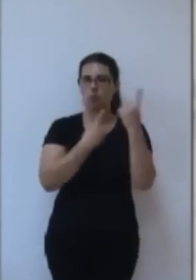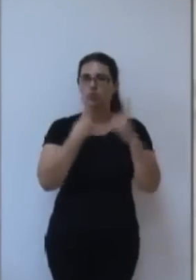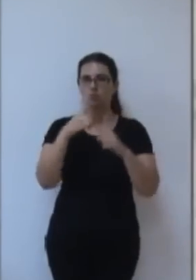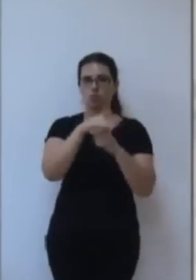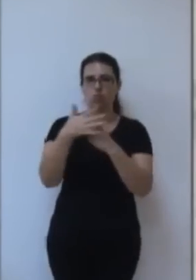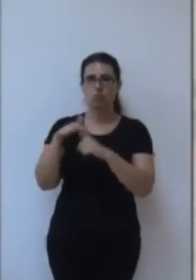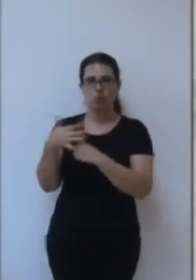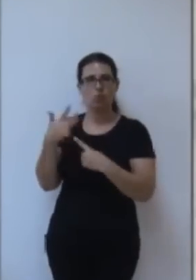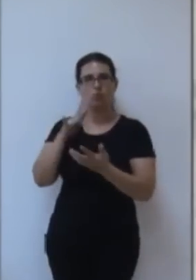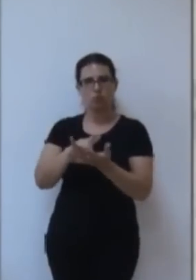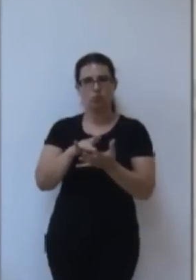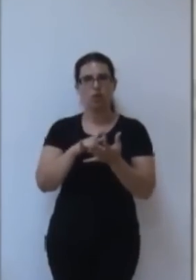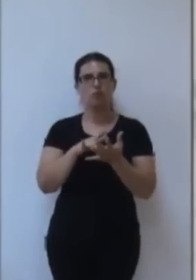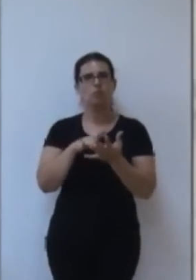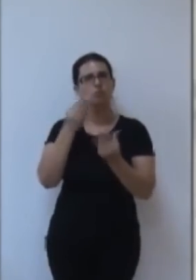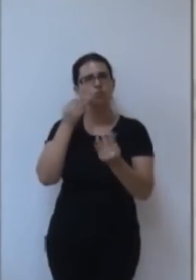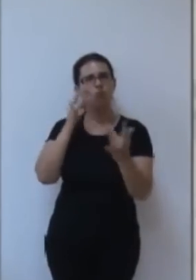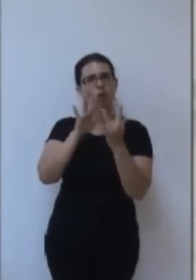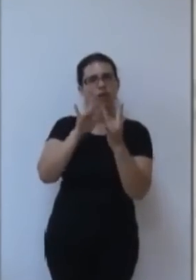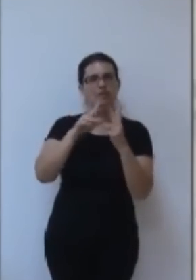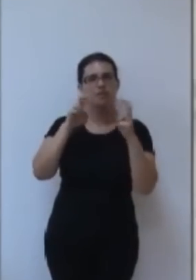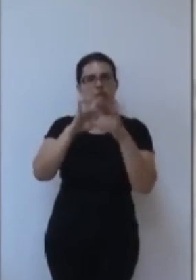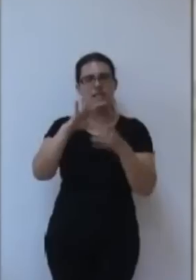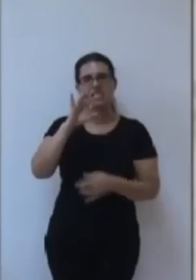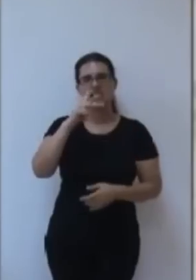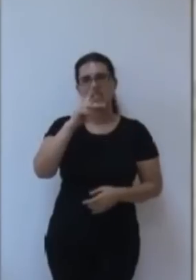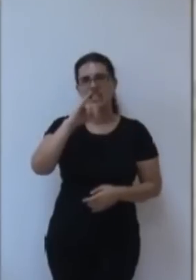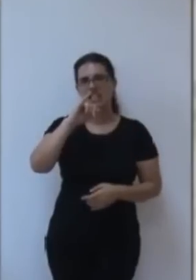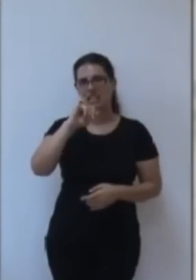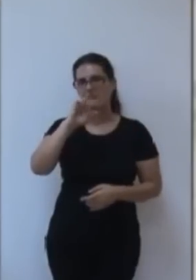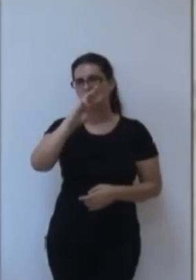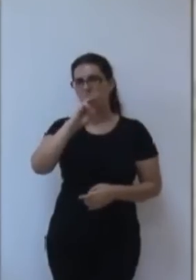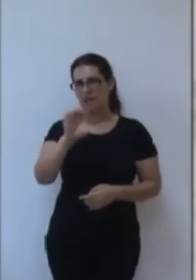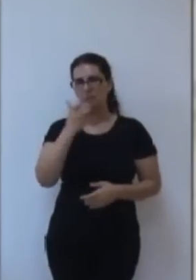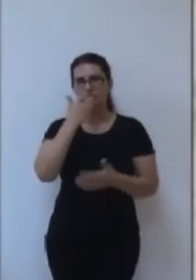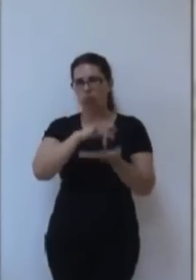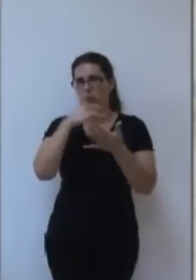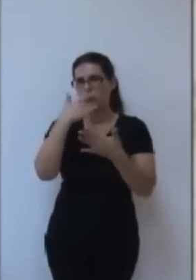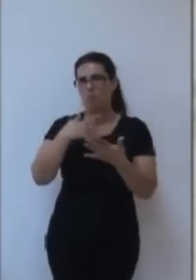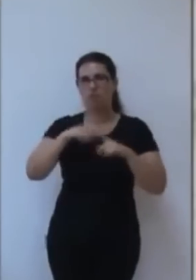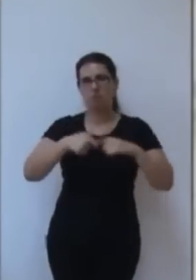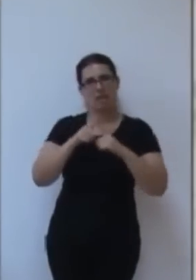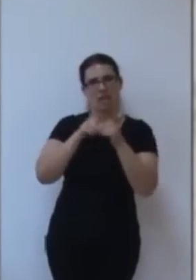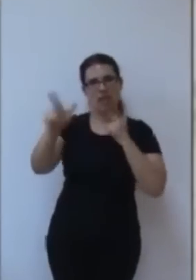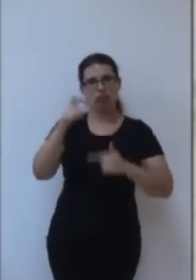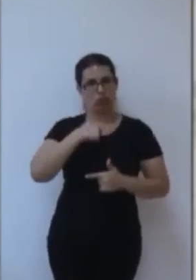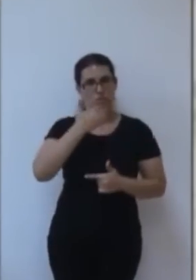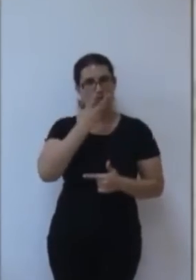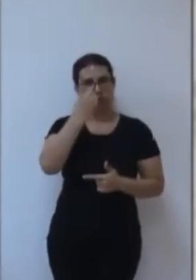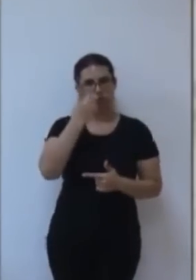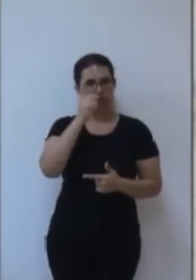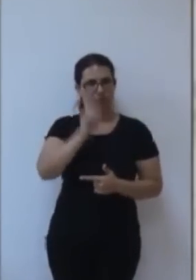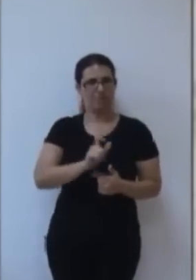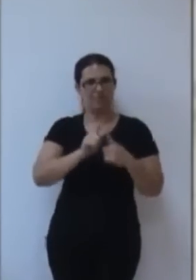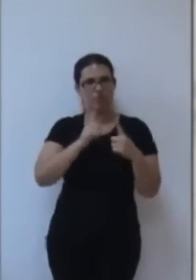están conectando a través de Skype para cuando tienen familia. Conozco un caso en concreto, ¿no?, que tiene a su